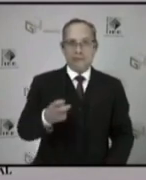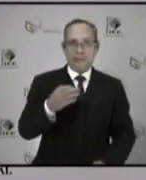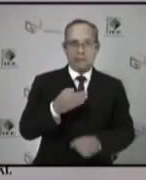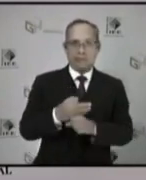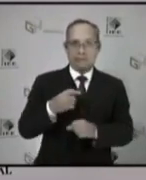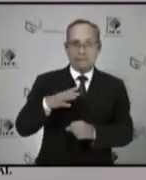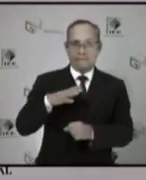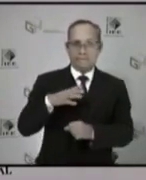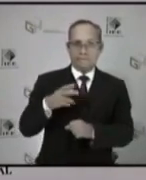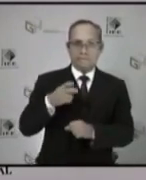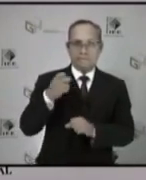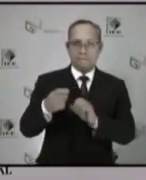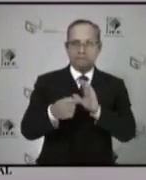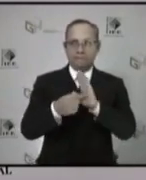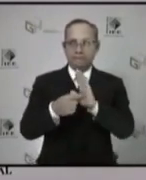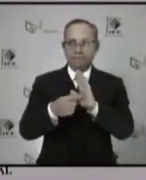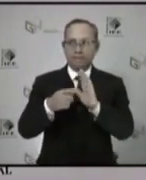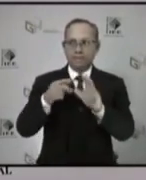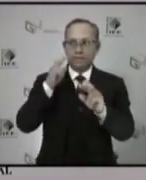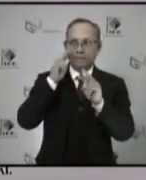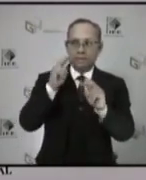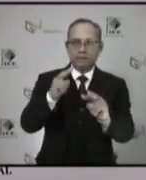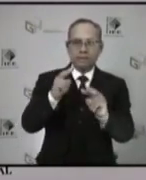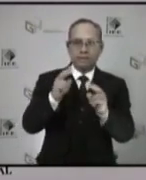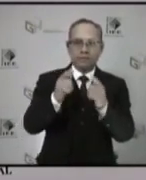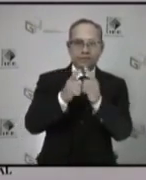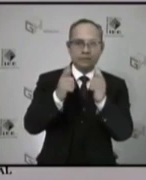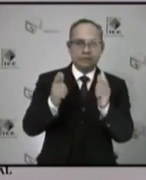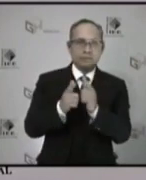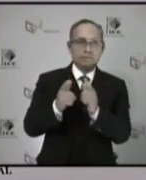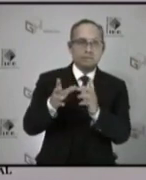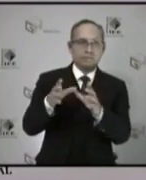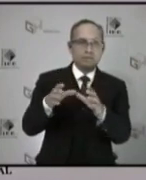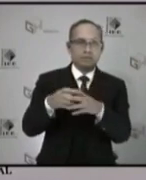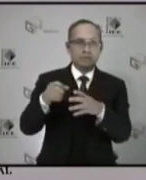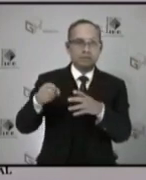viene de ahí es Menchaca. El títere de Fayad es Menchaca.